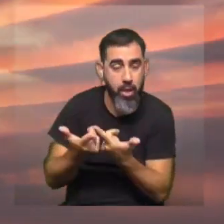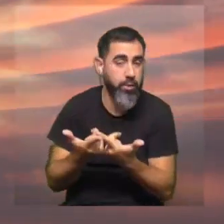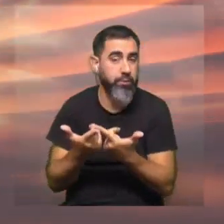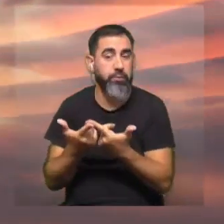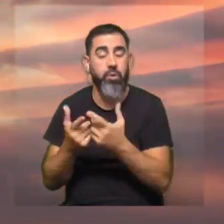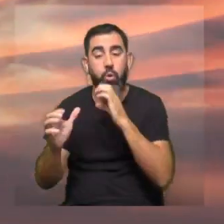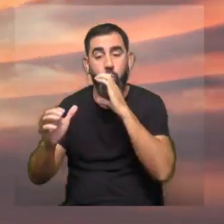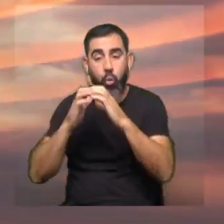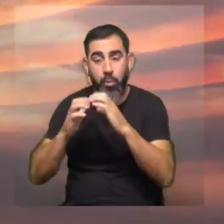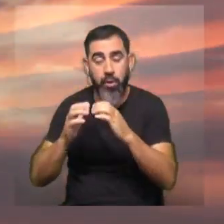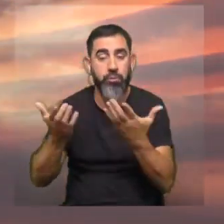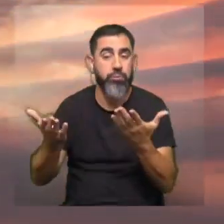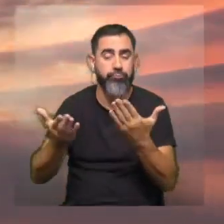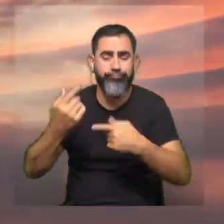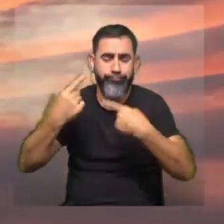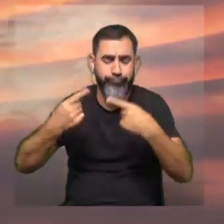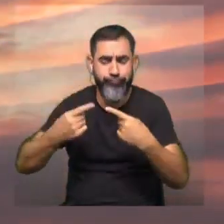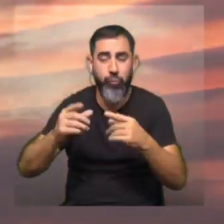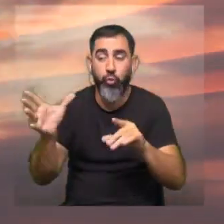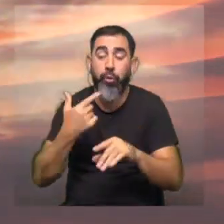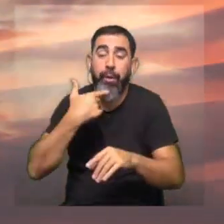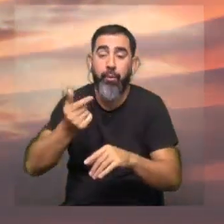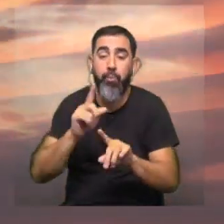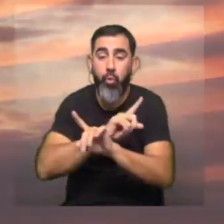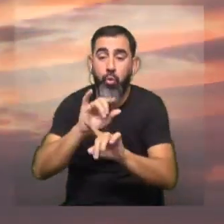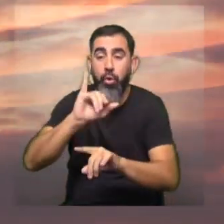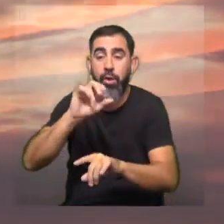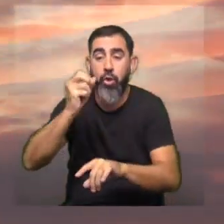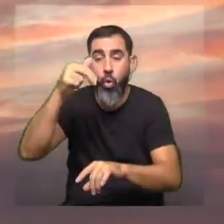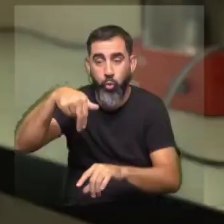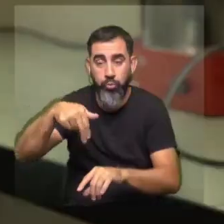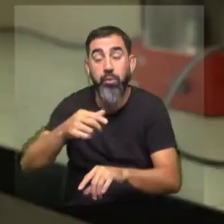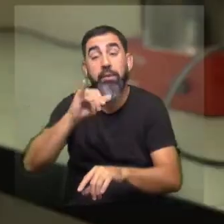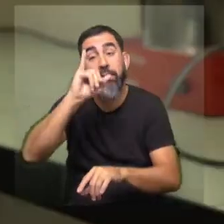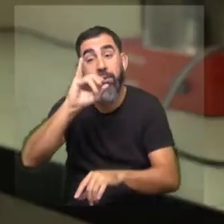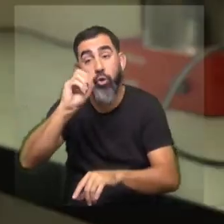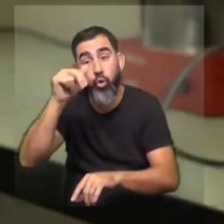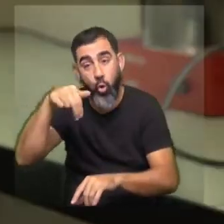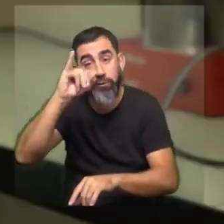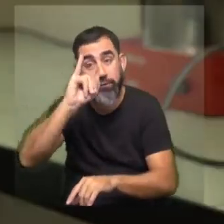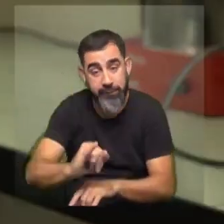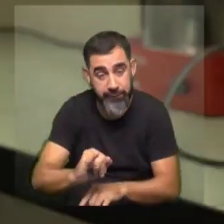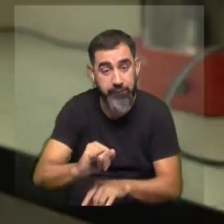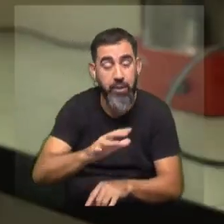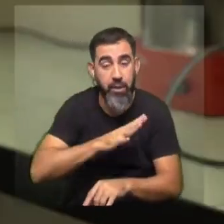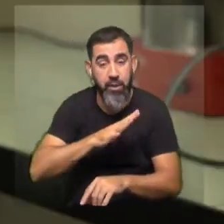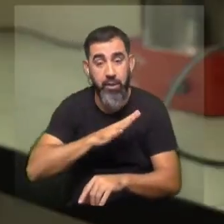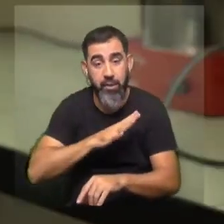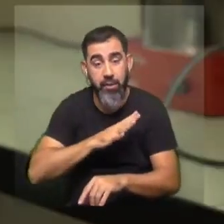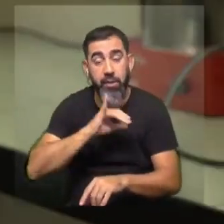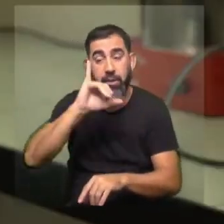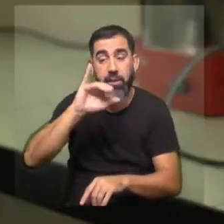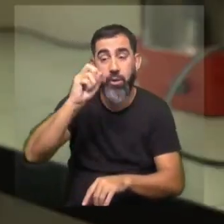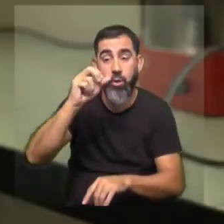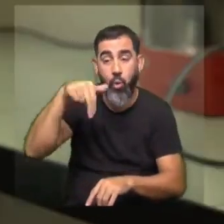o la comunicación infrarroja, en fin, todos esos son ejemplos de no ionizantes. En cambio, los ionizantes, bueno, hay radiación ionizante